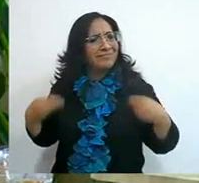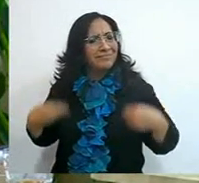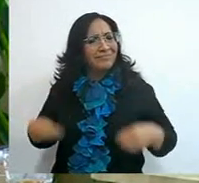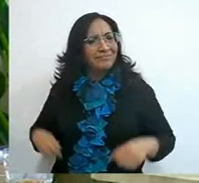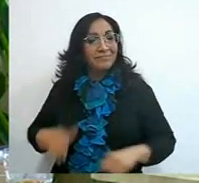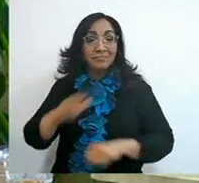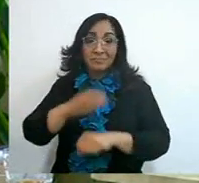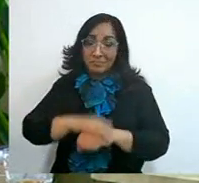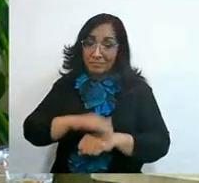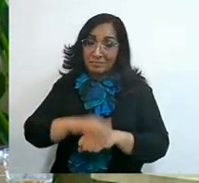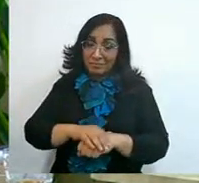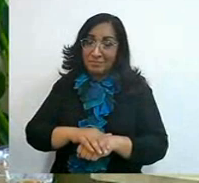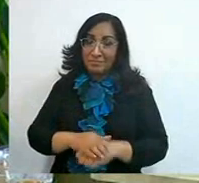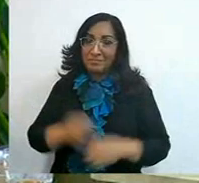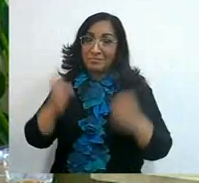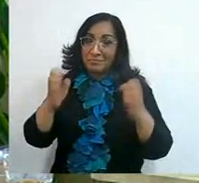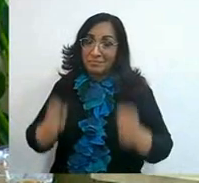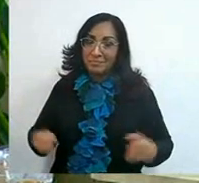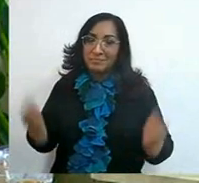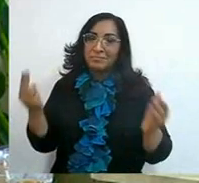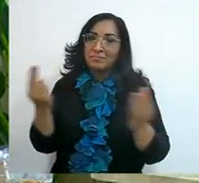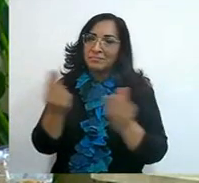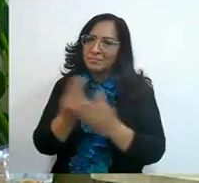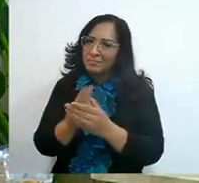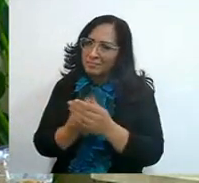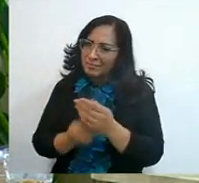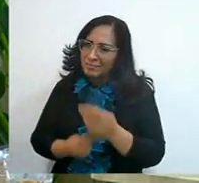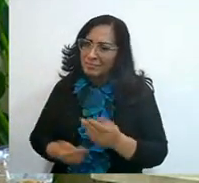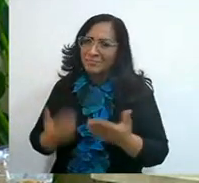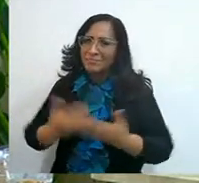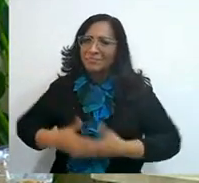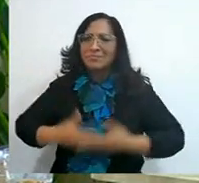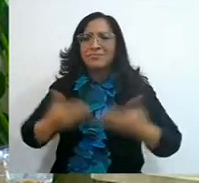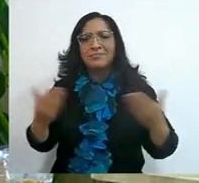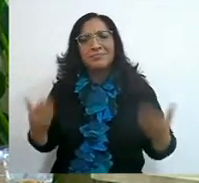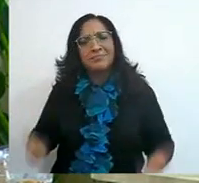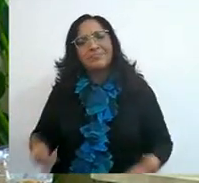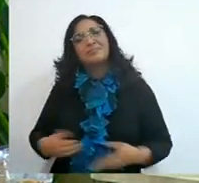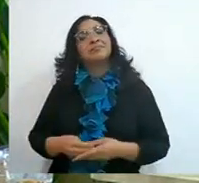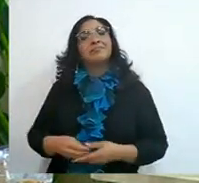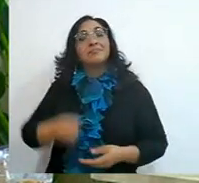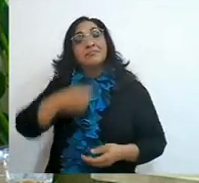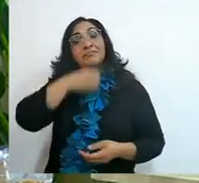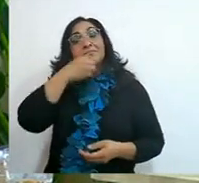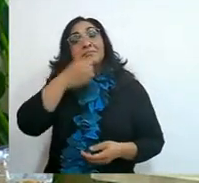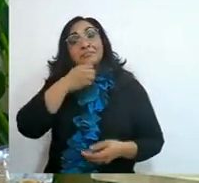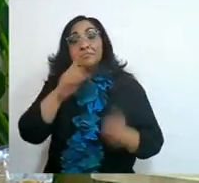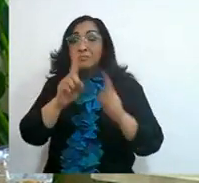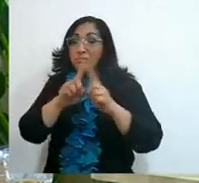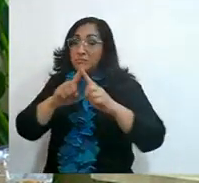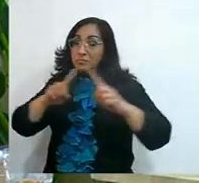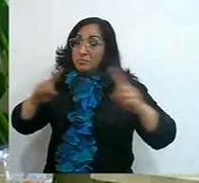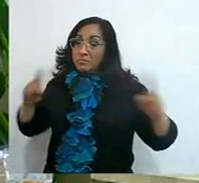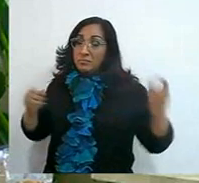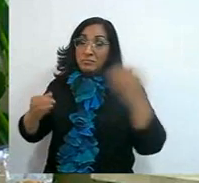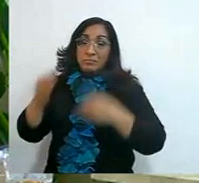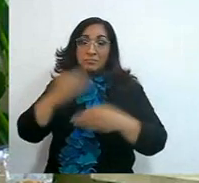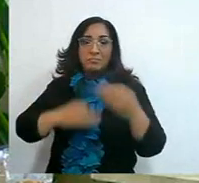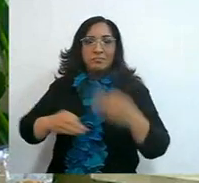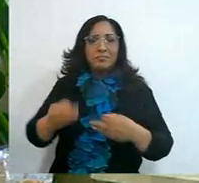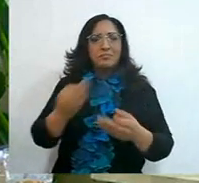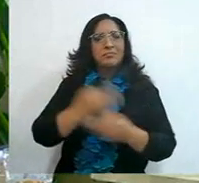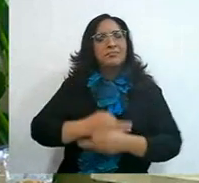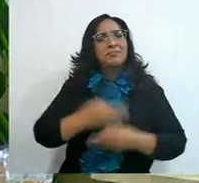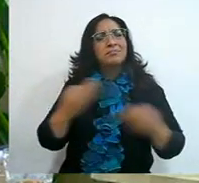Y el falso testimonio, el rumor, apartó a mucha gente hoy en día, en todas partes del